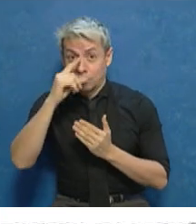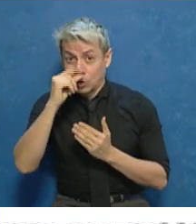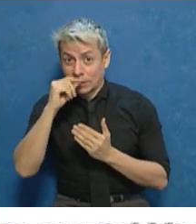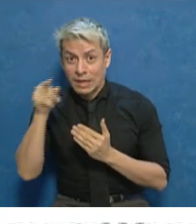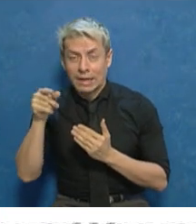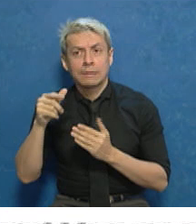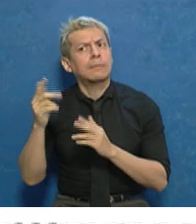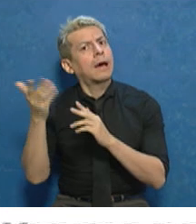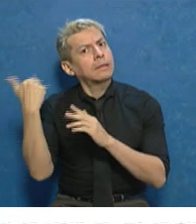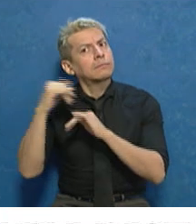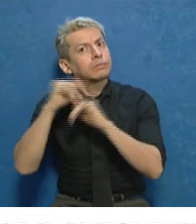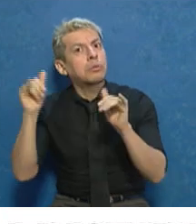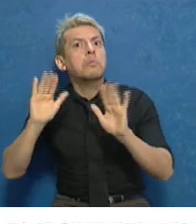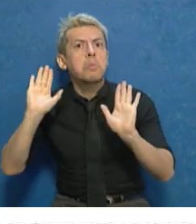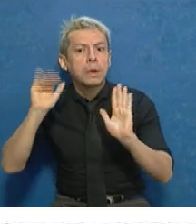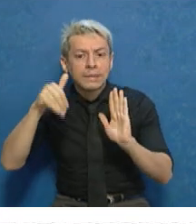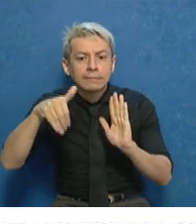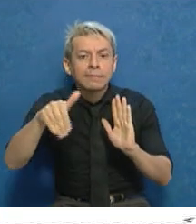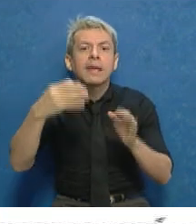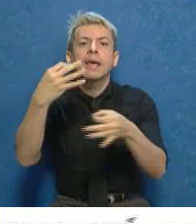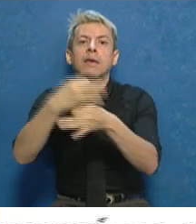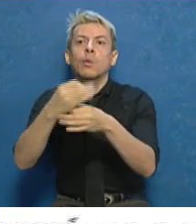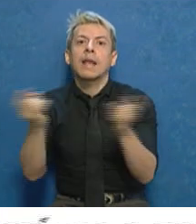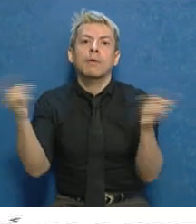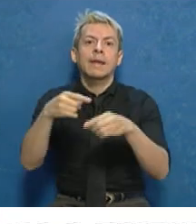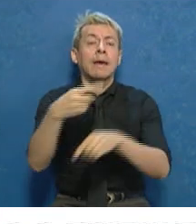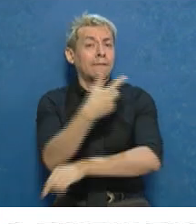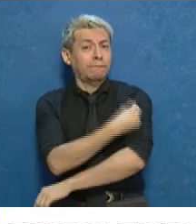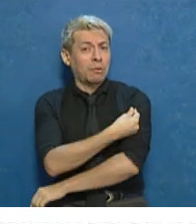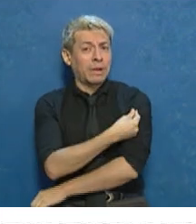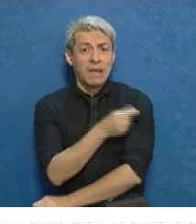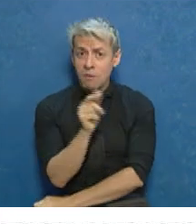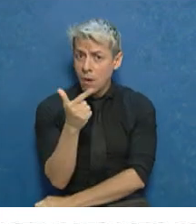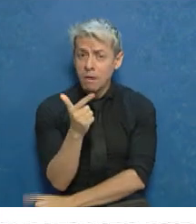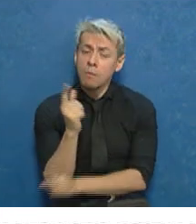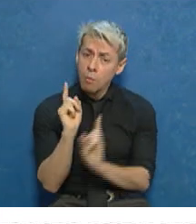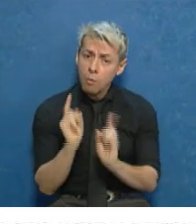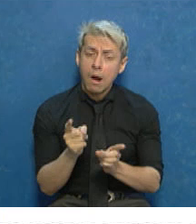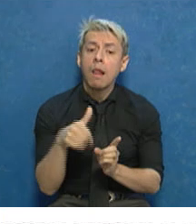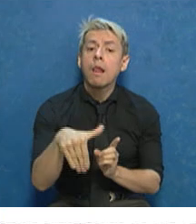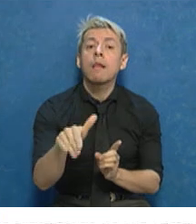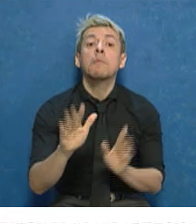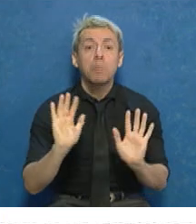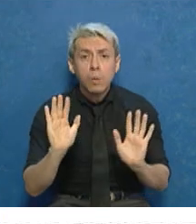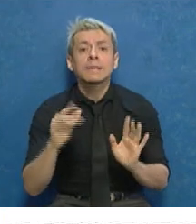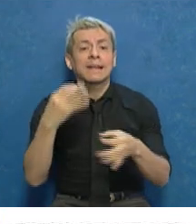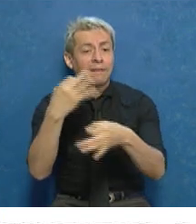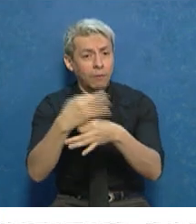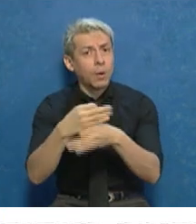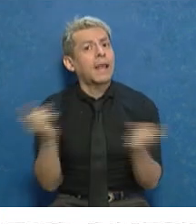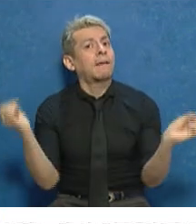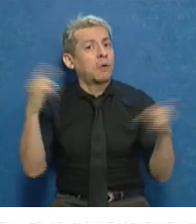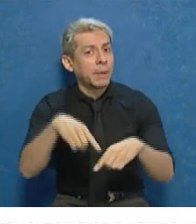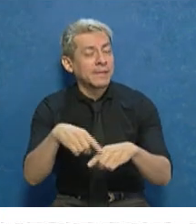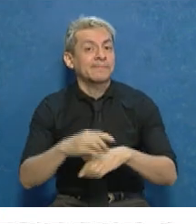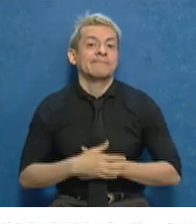una posibilidad de volver a las aulas más allá de la vacuna, es decir, independientemente de encontrar esta vacuna que todo el mundo está esperando.